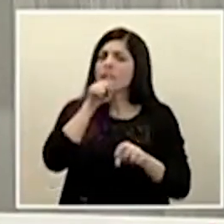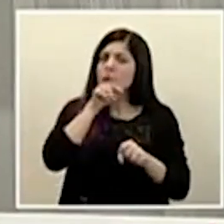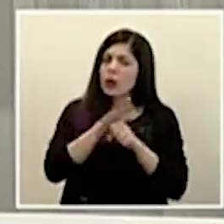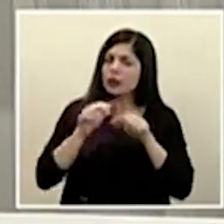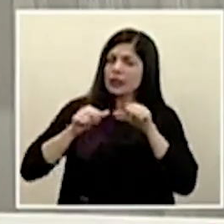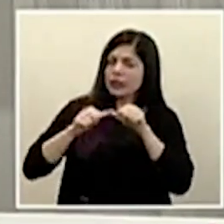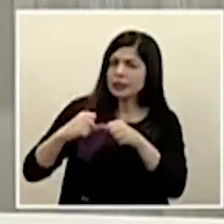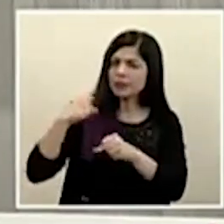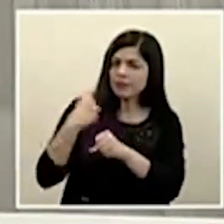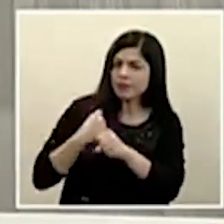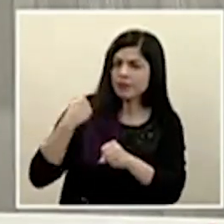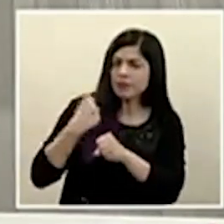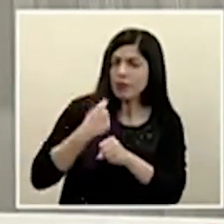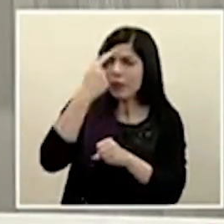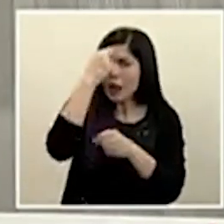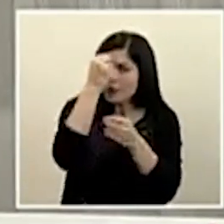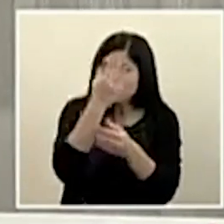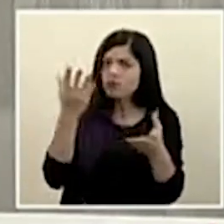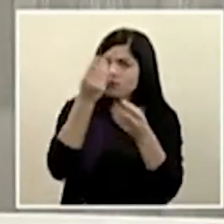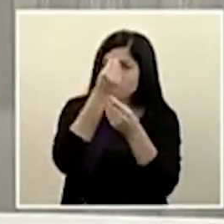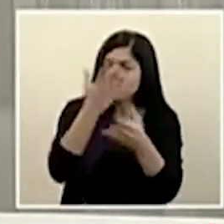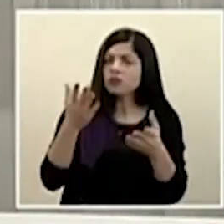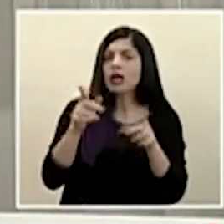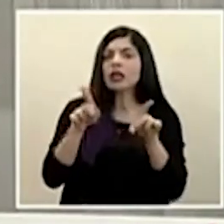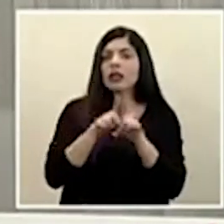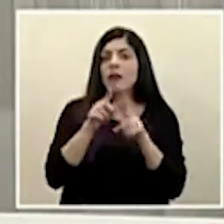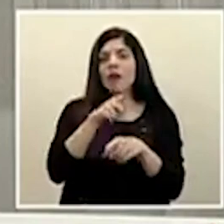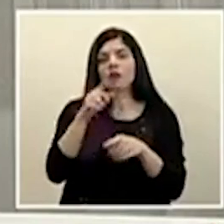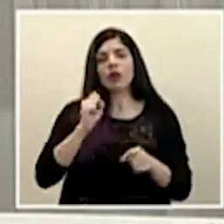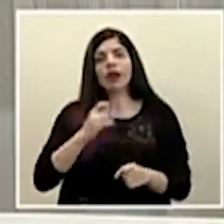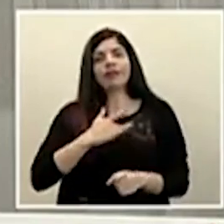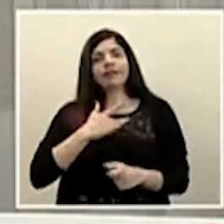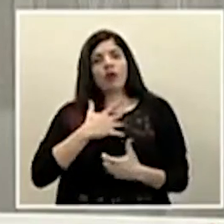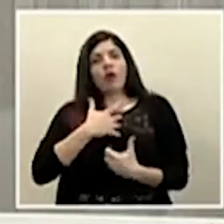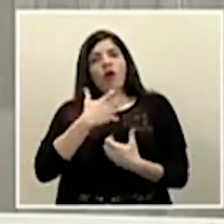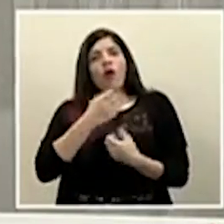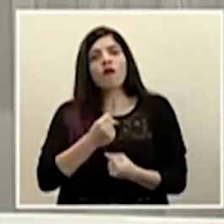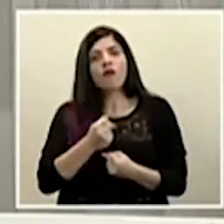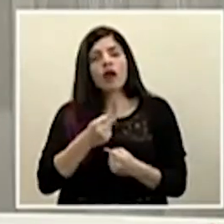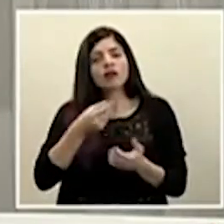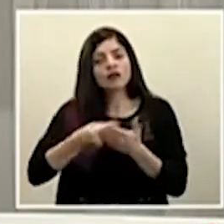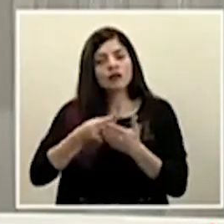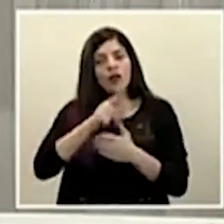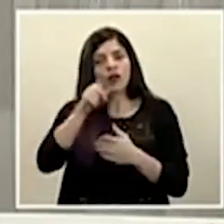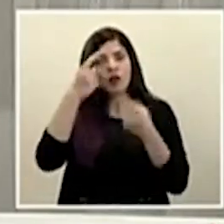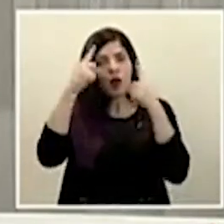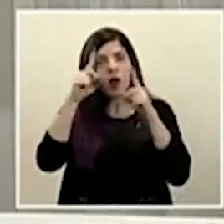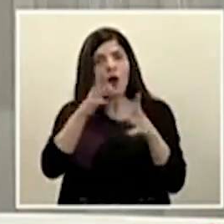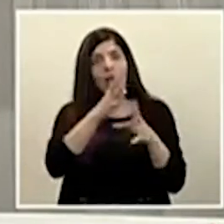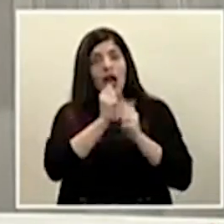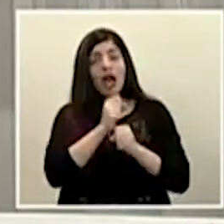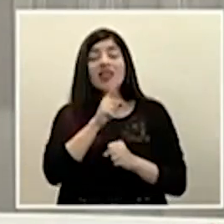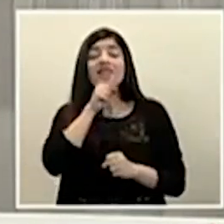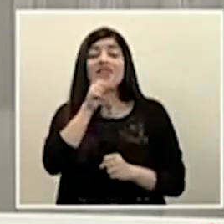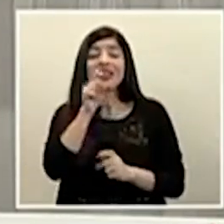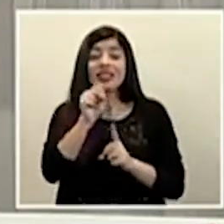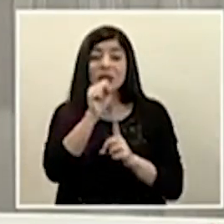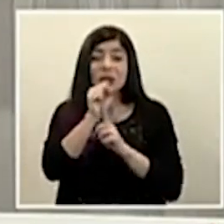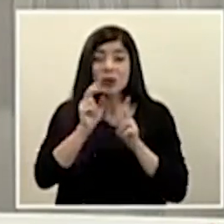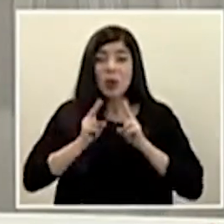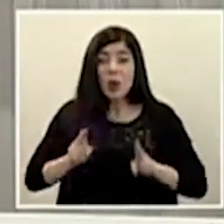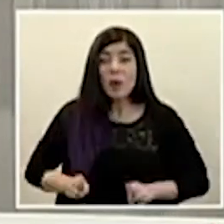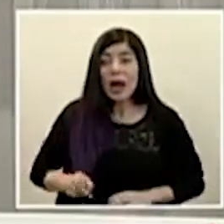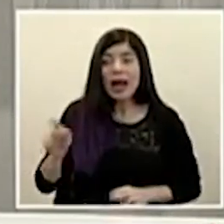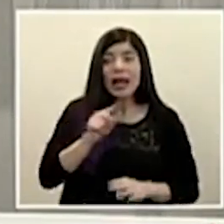seguir trabajando para rendir cuentas y, por supuesto, dar confianza para lograr tener estos recursos. La realidad humana no